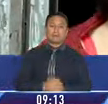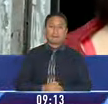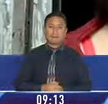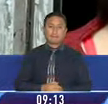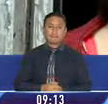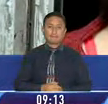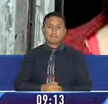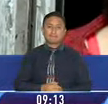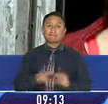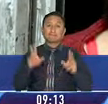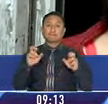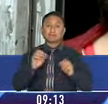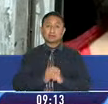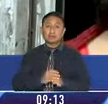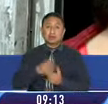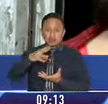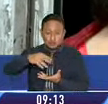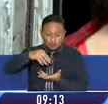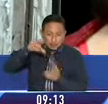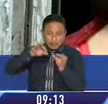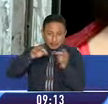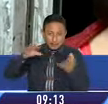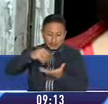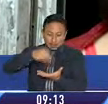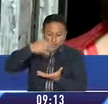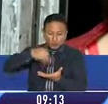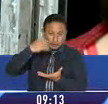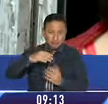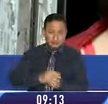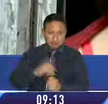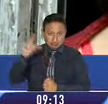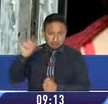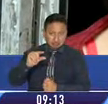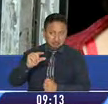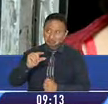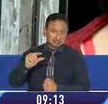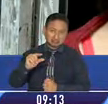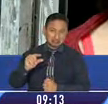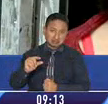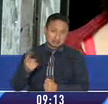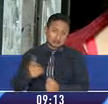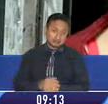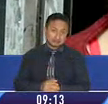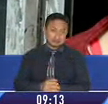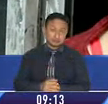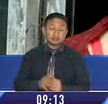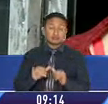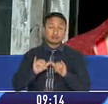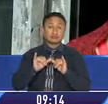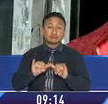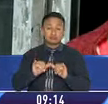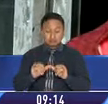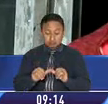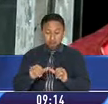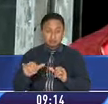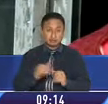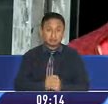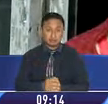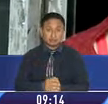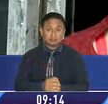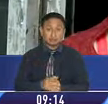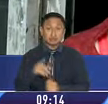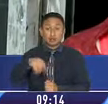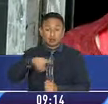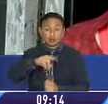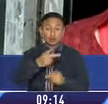sea, todo lo que es snacks, o sea, todo en sí no ha bajado, más bien, o sea, se ha mantenido y prácticamente